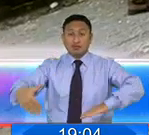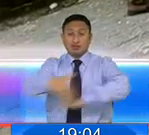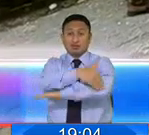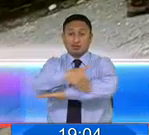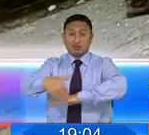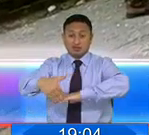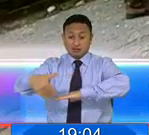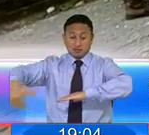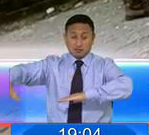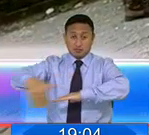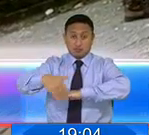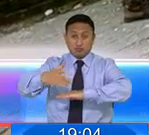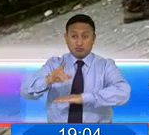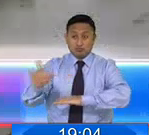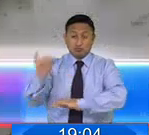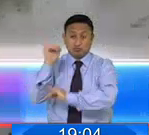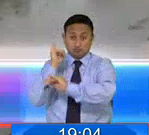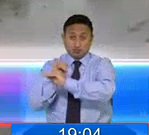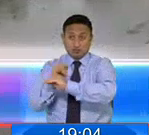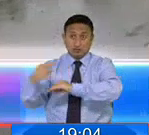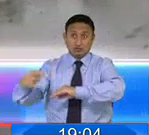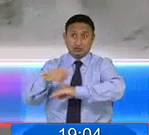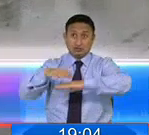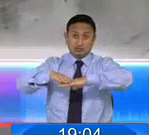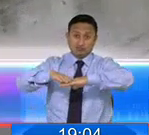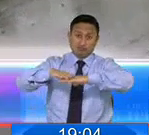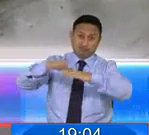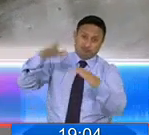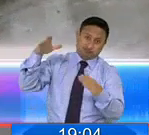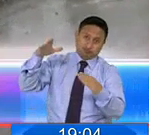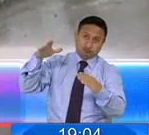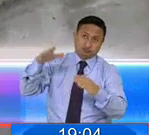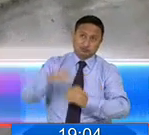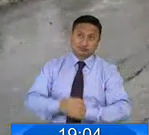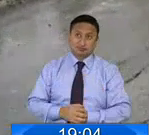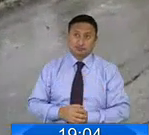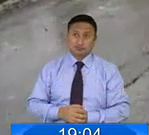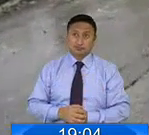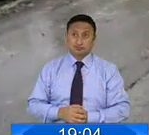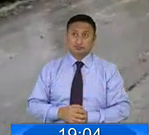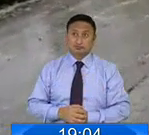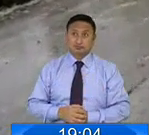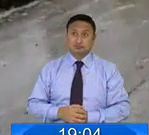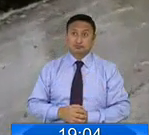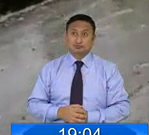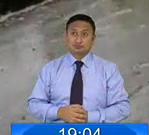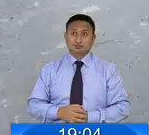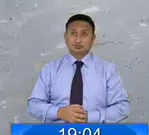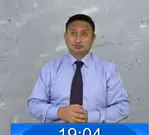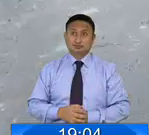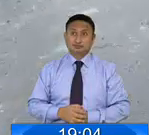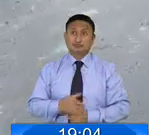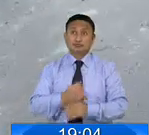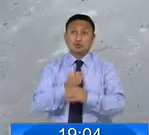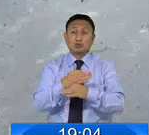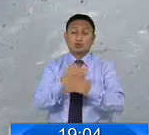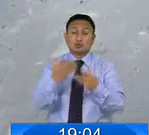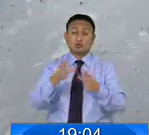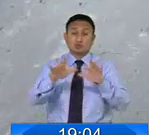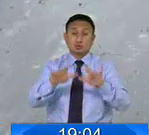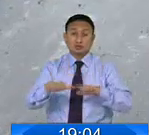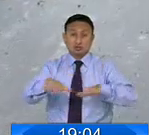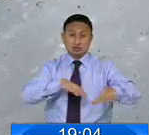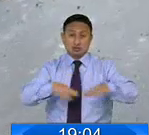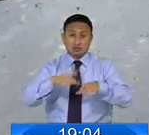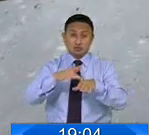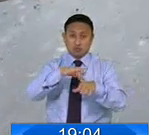un costado de la iglesia amaneció con enormes grietas y amenaza con desprenderse. Funcionarios de la Secretaría de Gestión